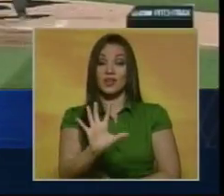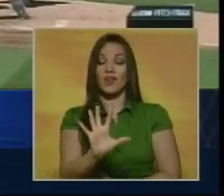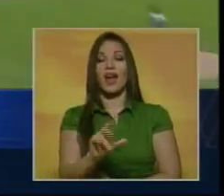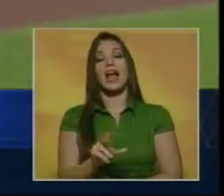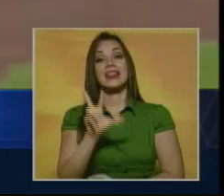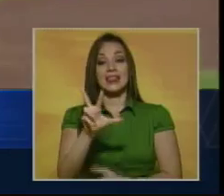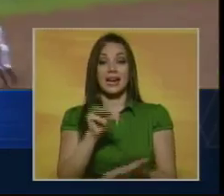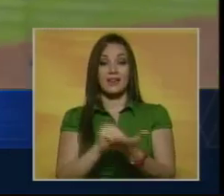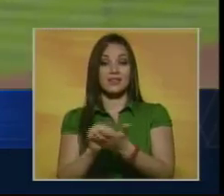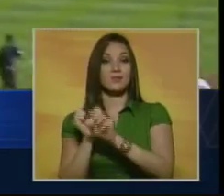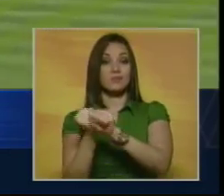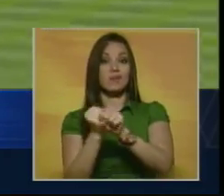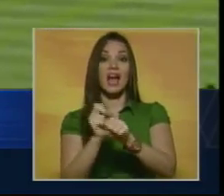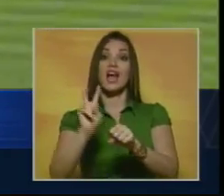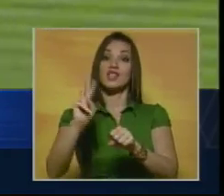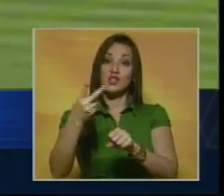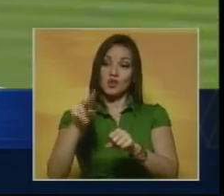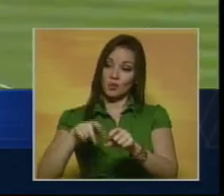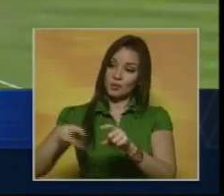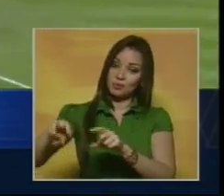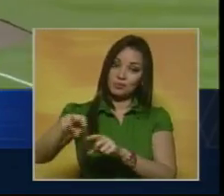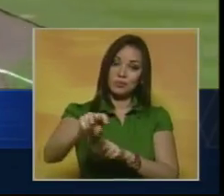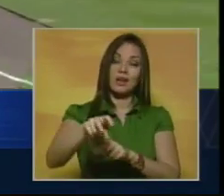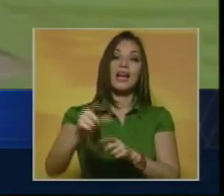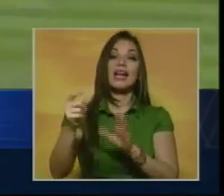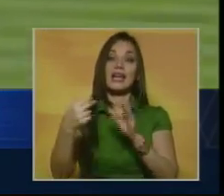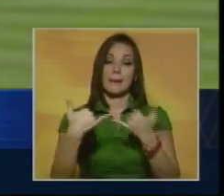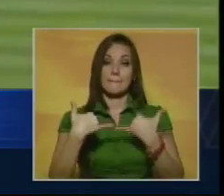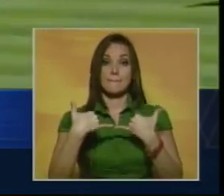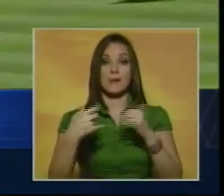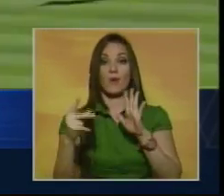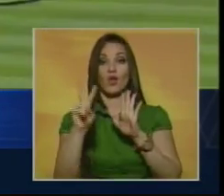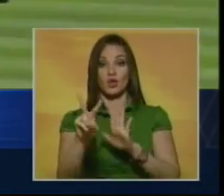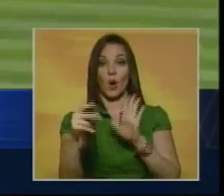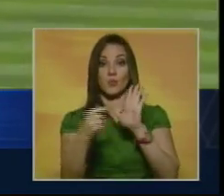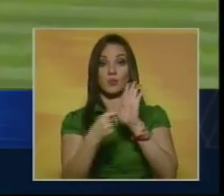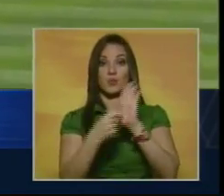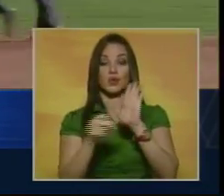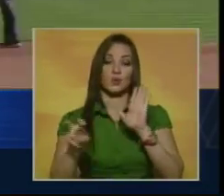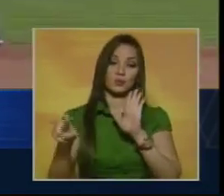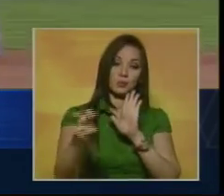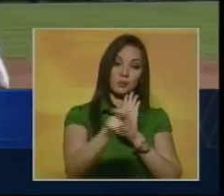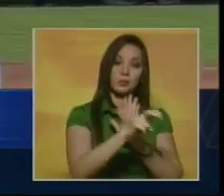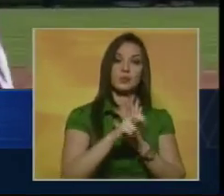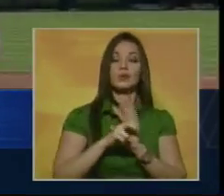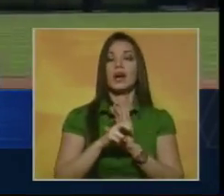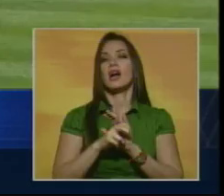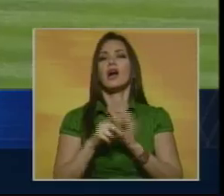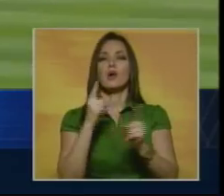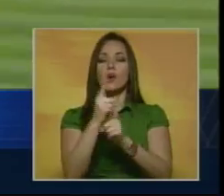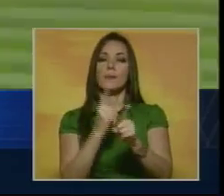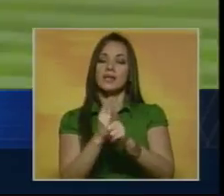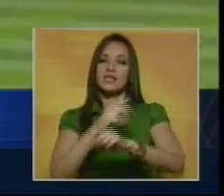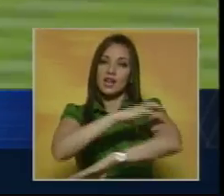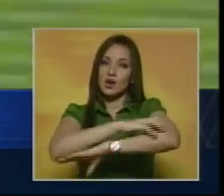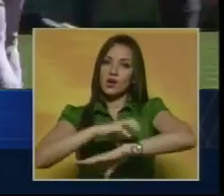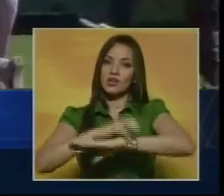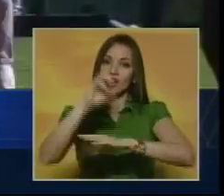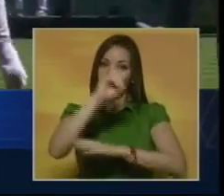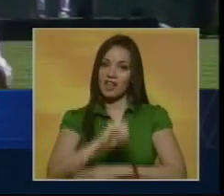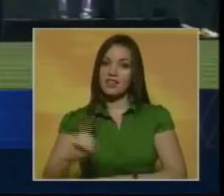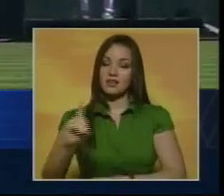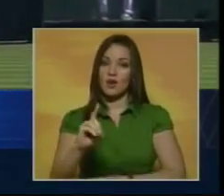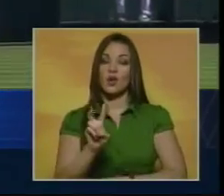con jonrón, doble, remolcada y par de anotadas en el triunfo de los Medias Blancas de Chicago sobre los Tigres de Detroit, 2 carreras por